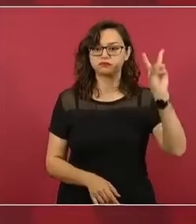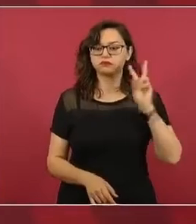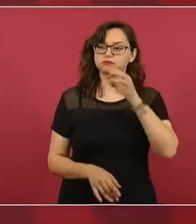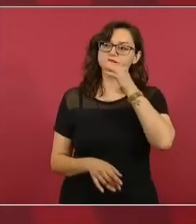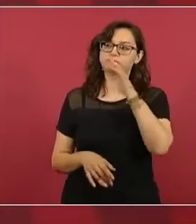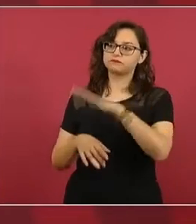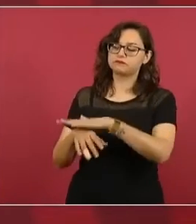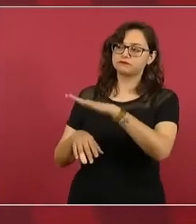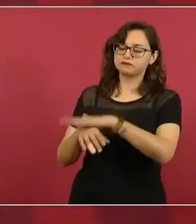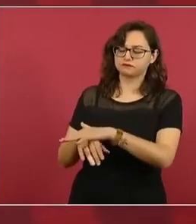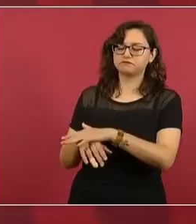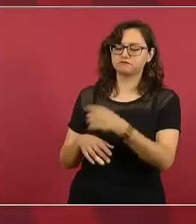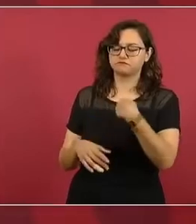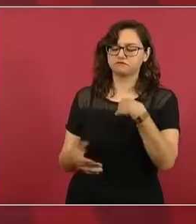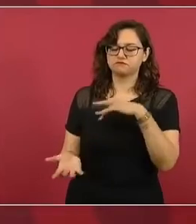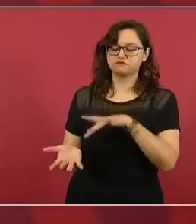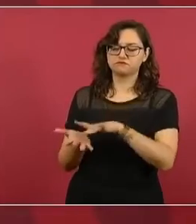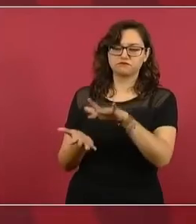pasado